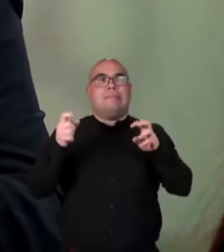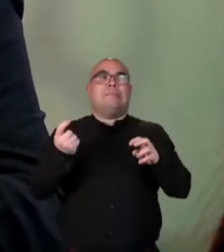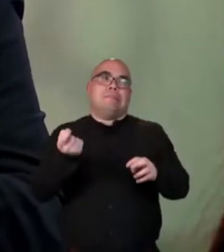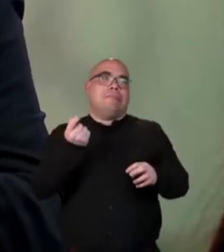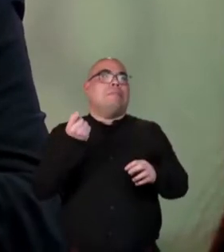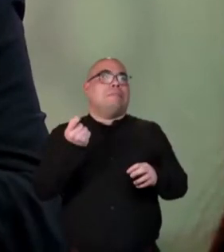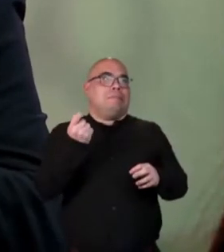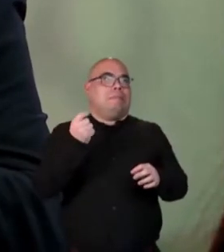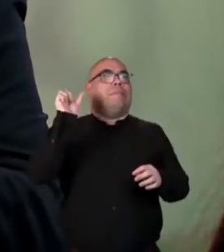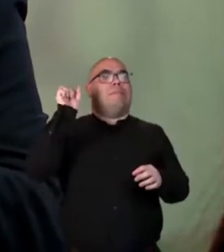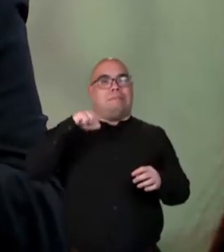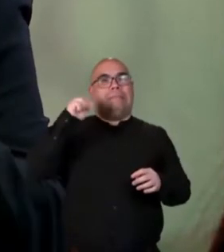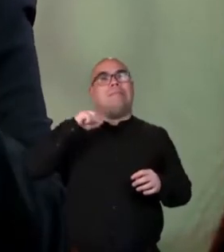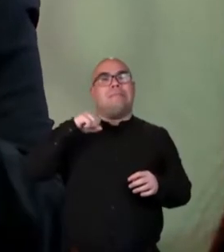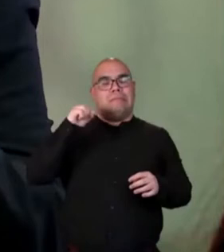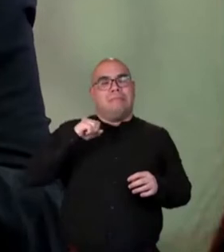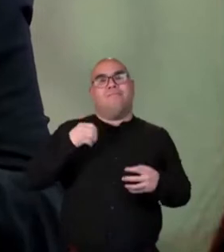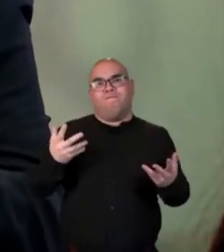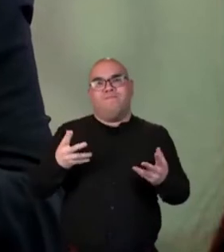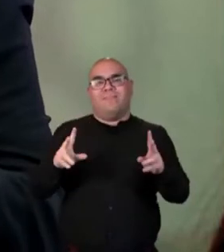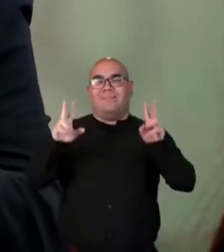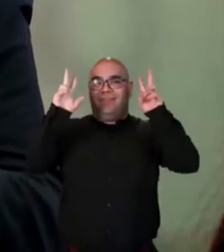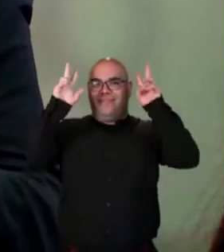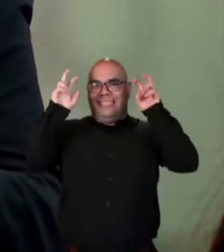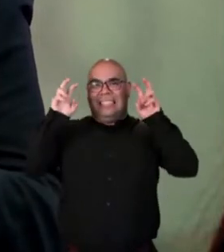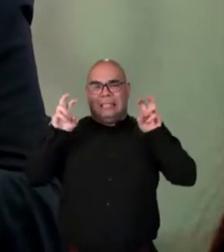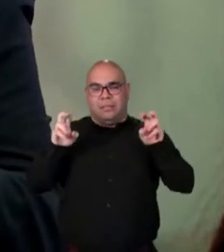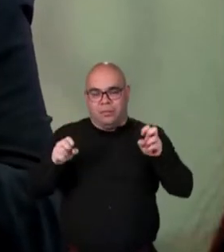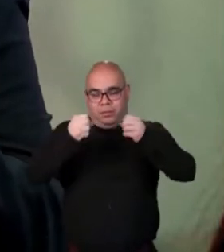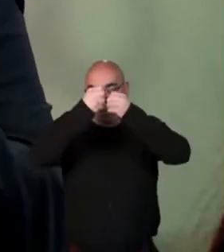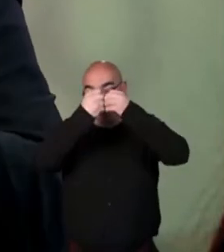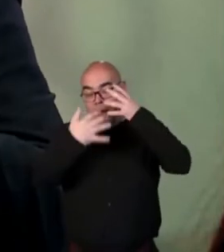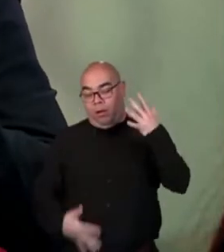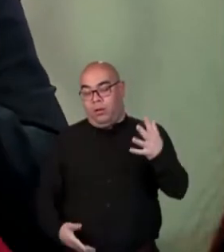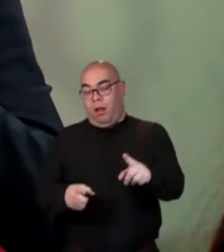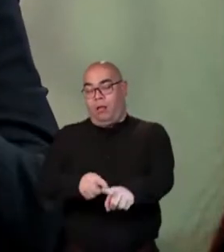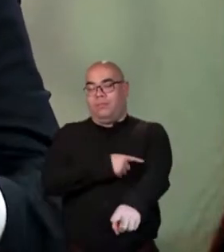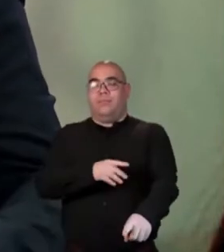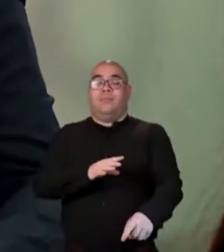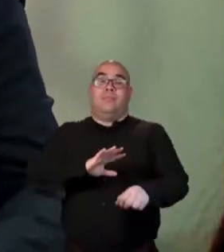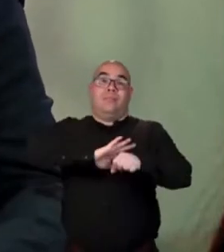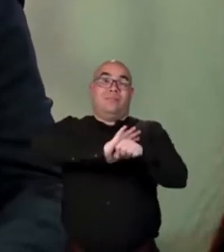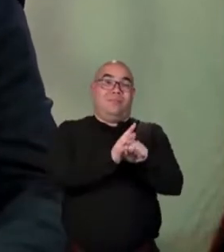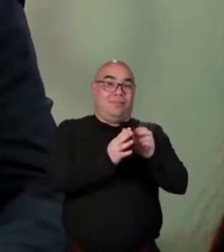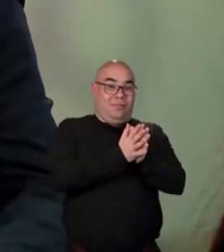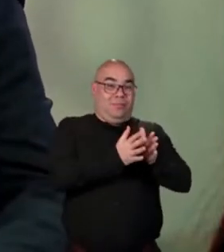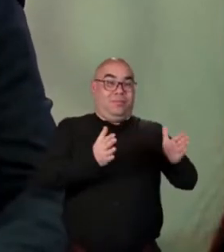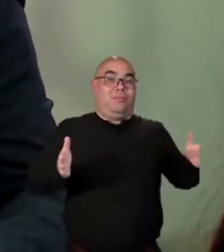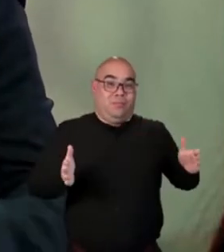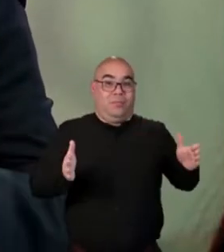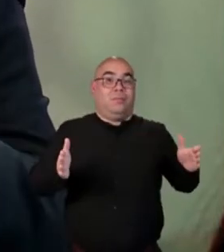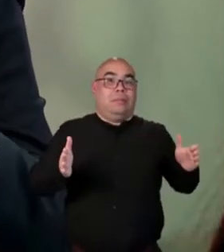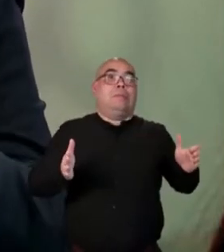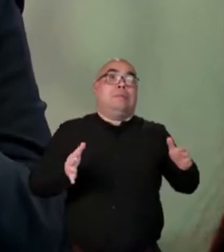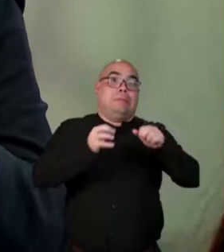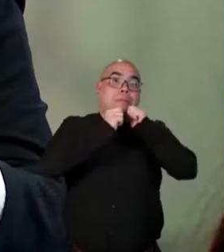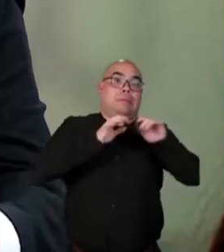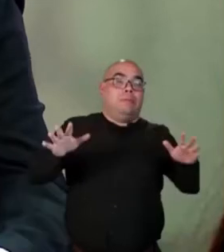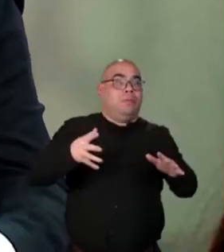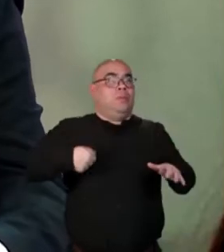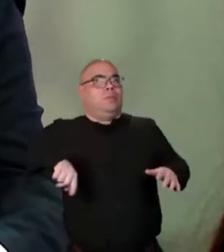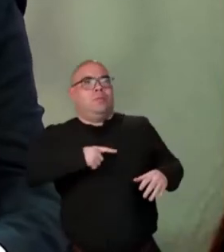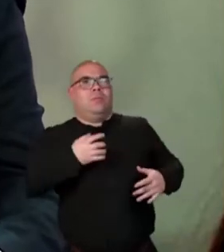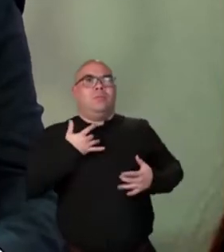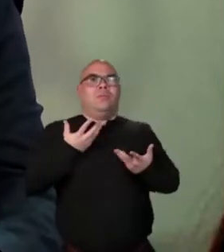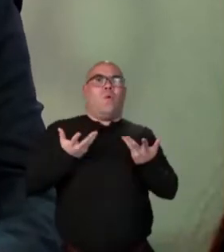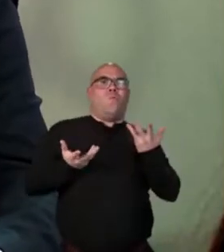muchísimo muchísima tela porque todos lo padecimos todos tuvimos que vivir una circunstancia que no fue fácil